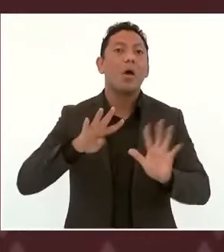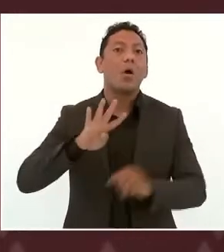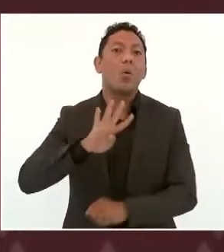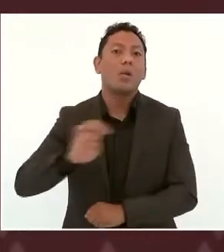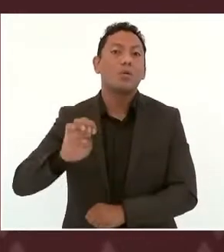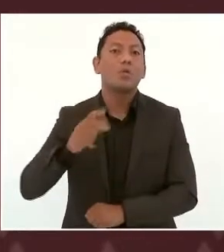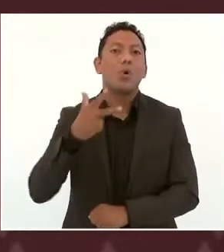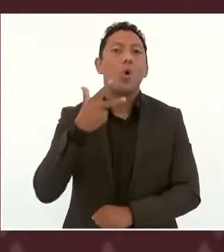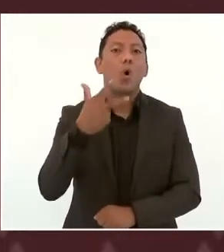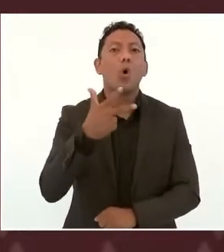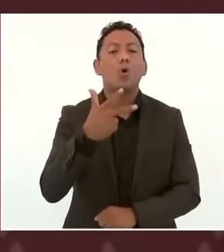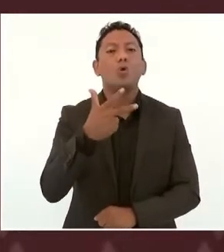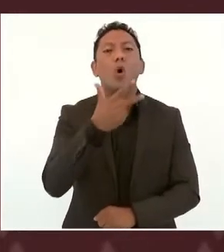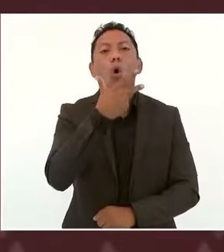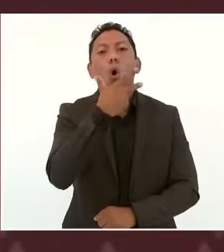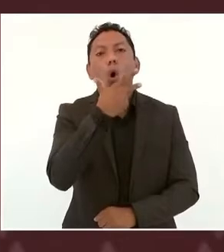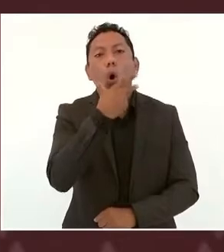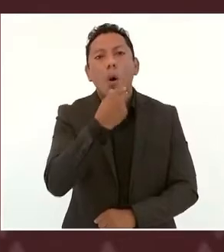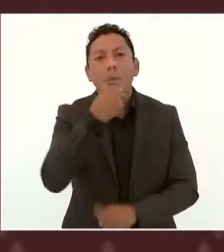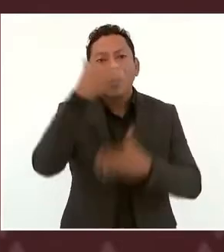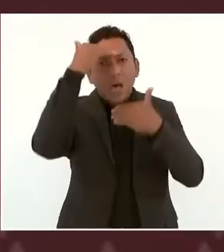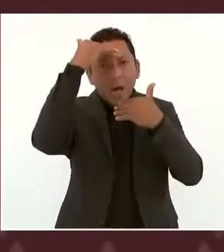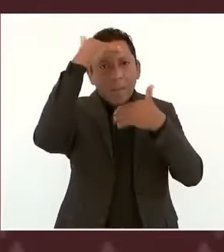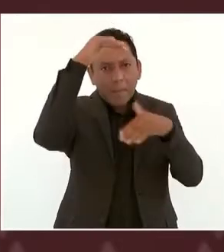301,408 adultos mayores,